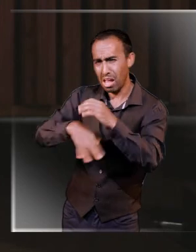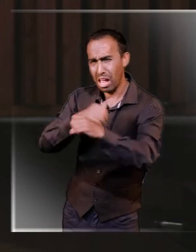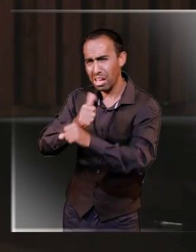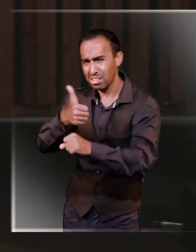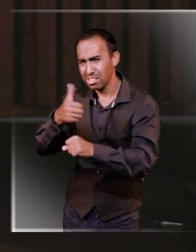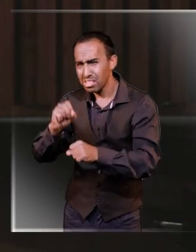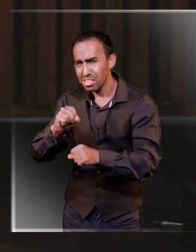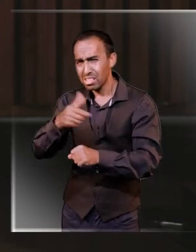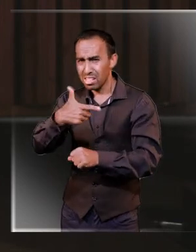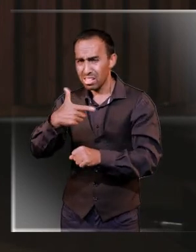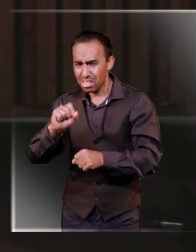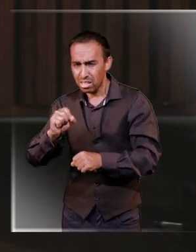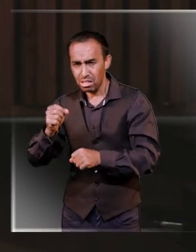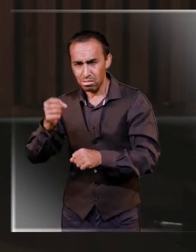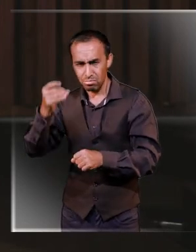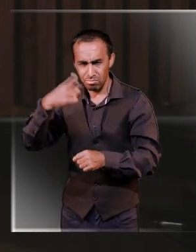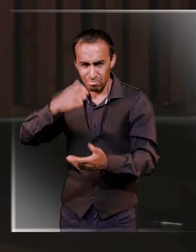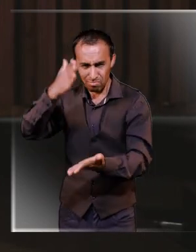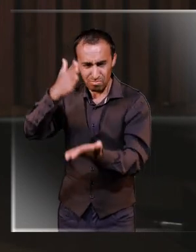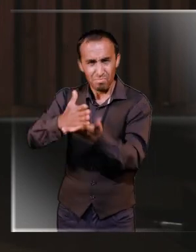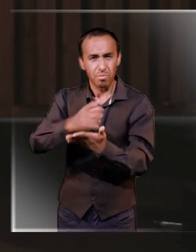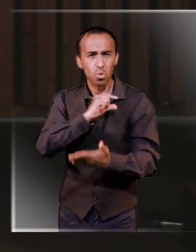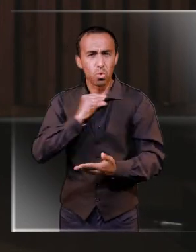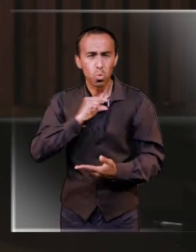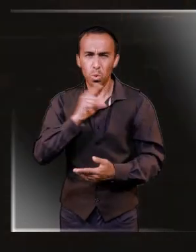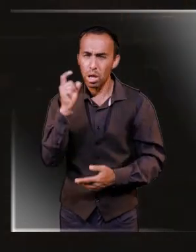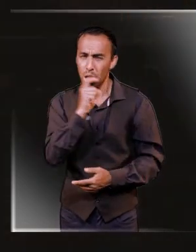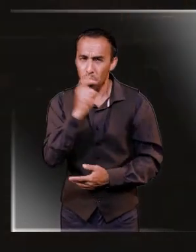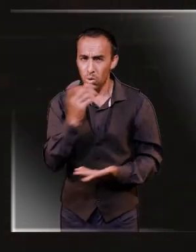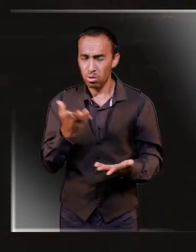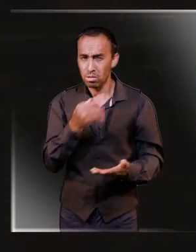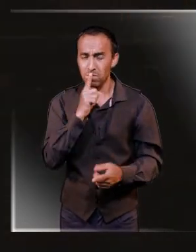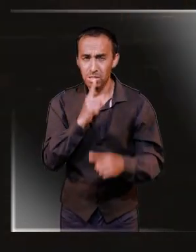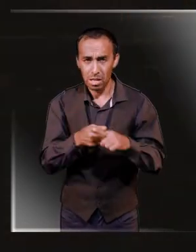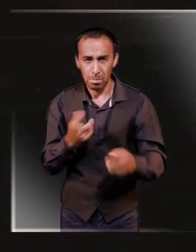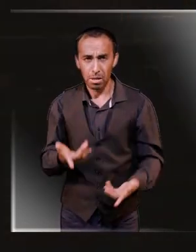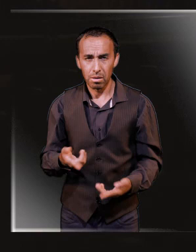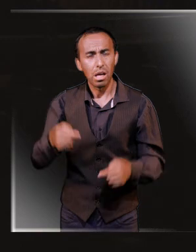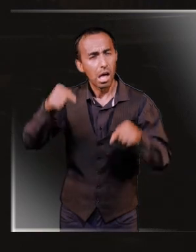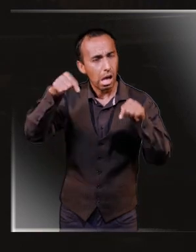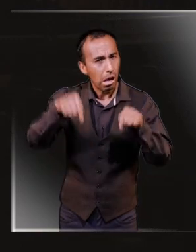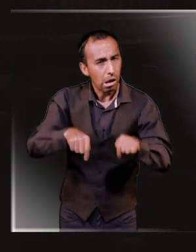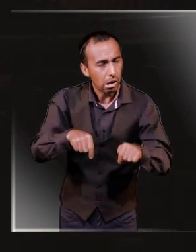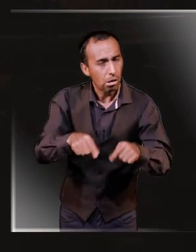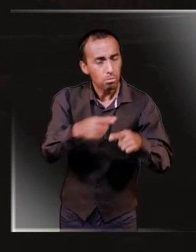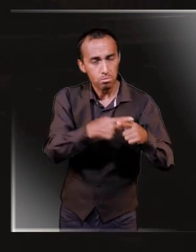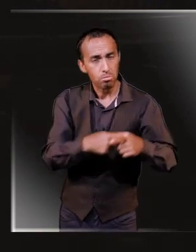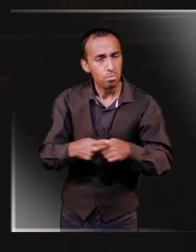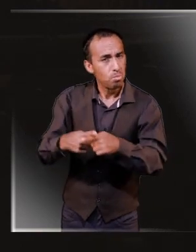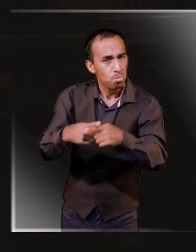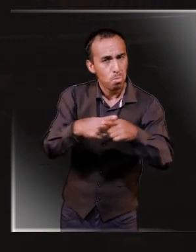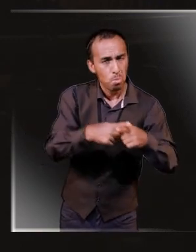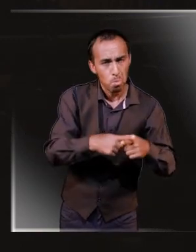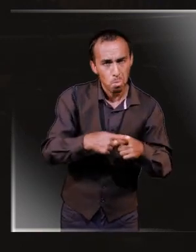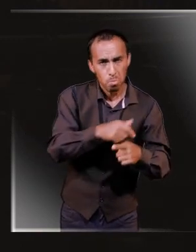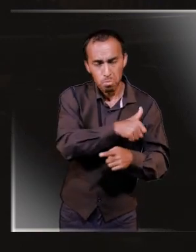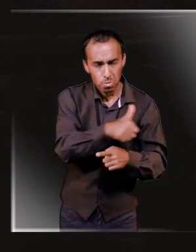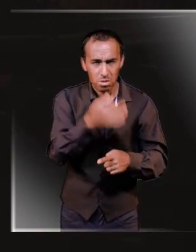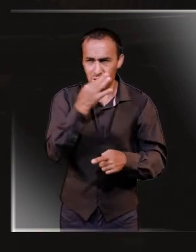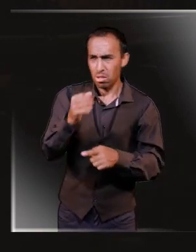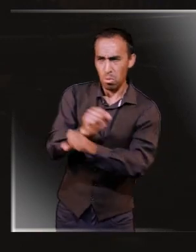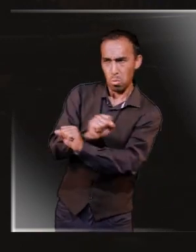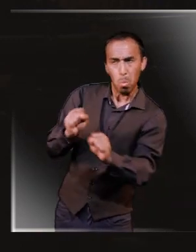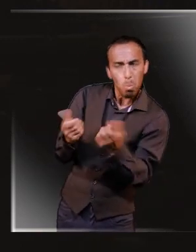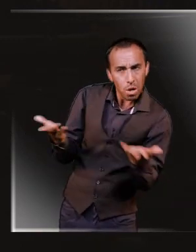dado, digamos, como era en esa época, en los años 60, años 70, un cura rojo. El cura rojo. Se destripaba la sociedad, y tendría